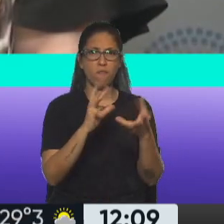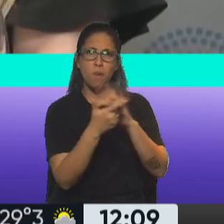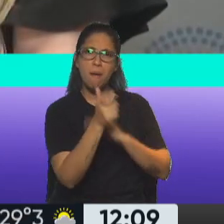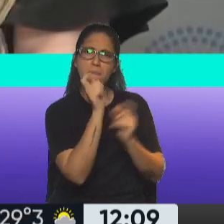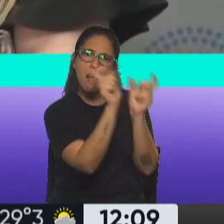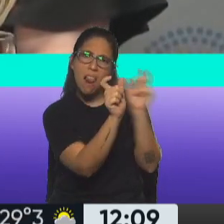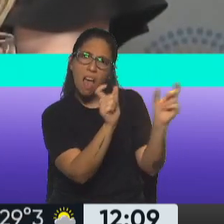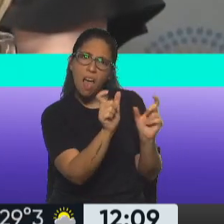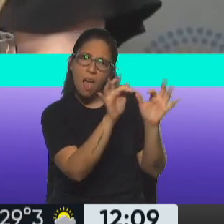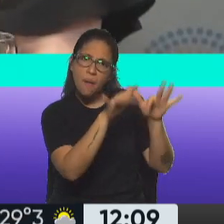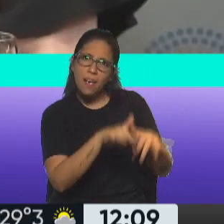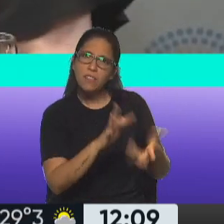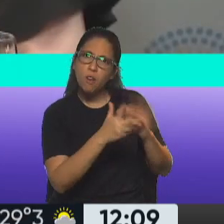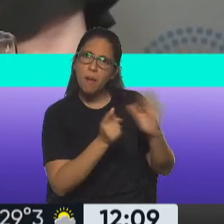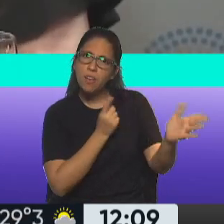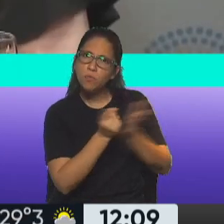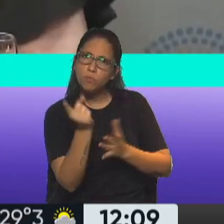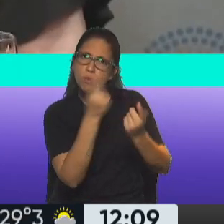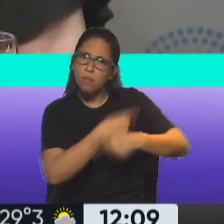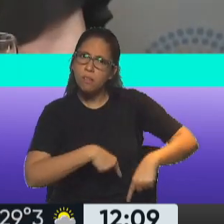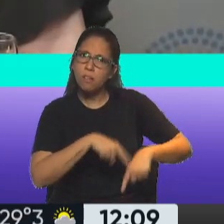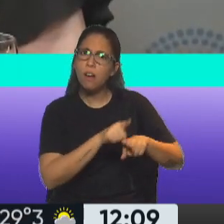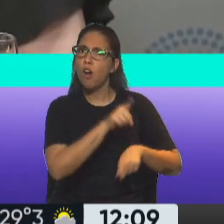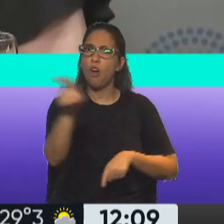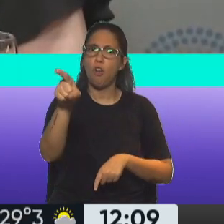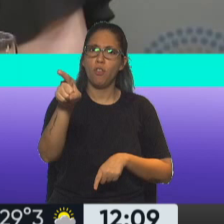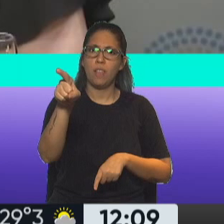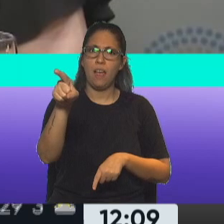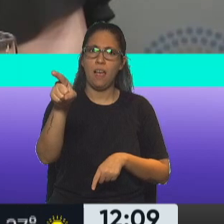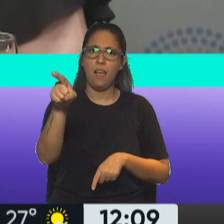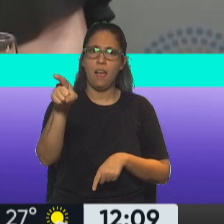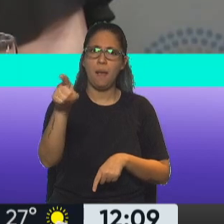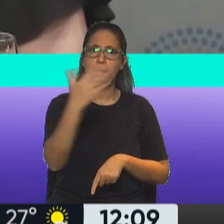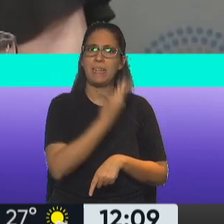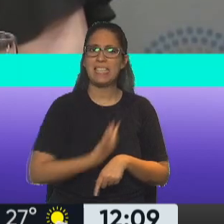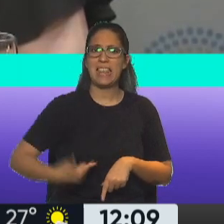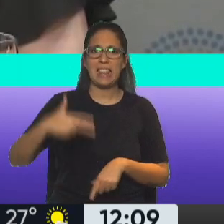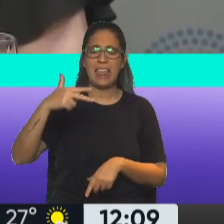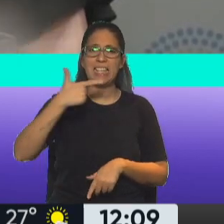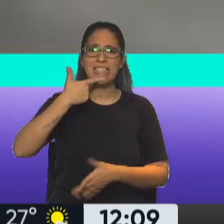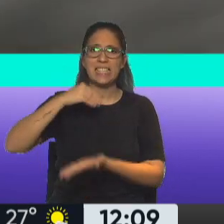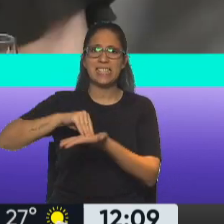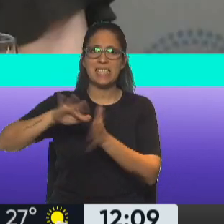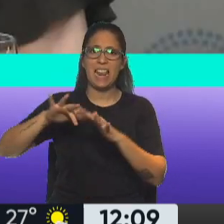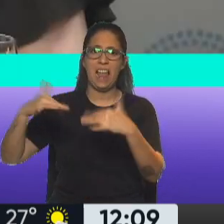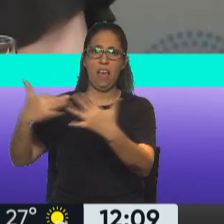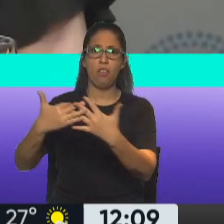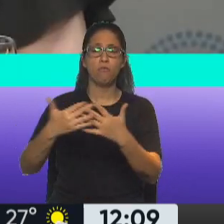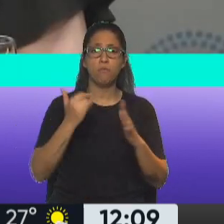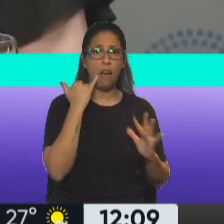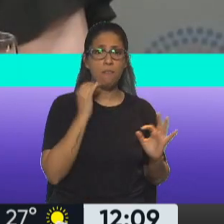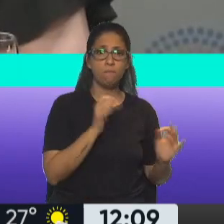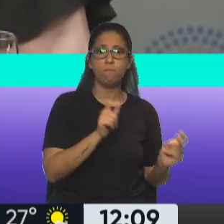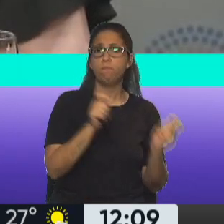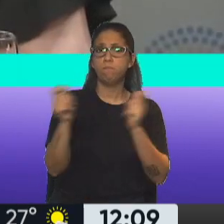por supuesto, los improperios que estima a la señora presidenta de este Senado. Dicho esto, le doy la palabra a